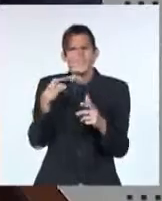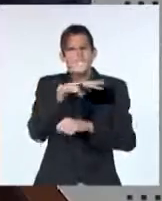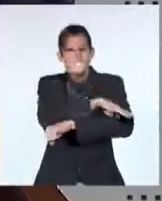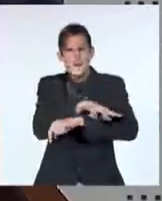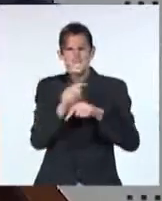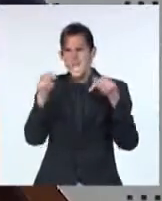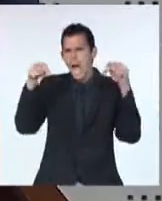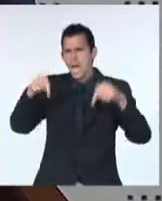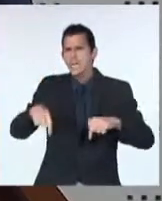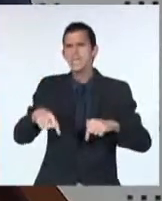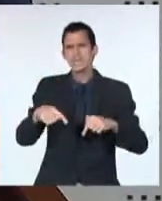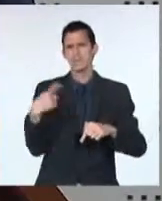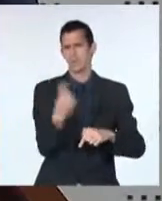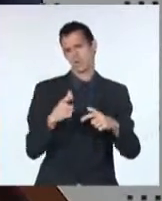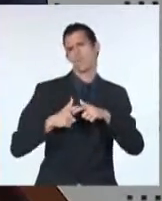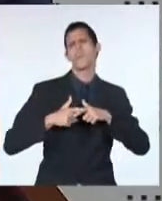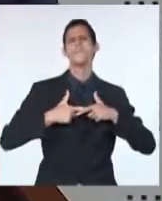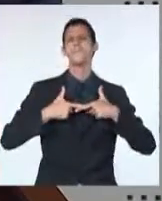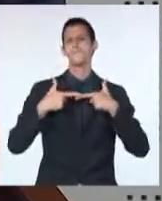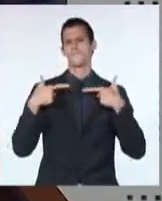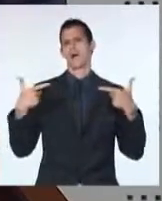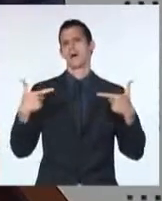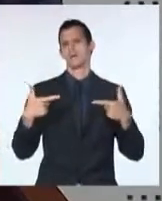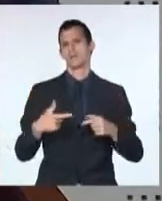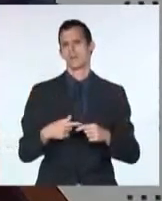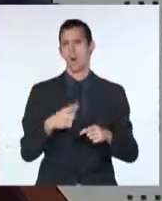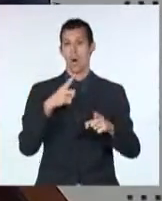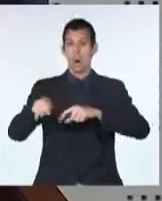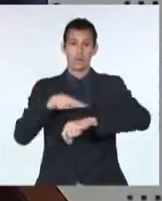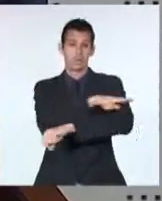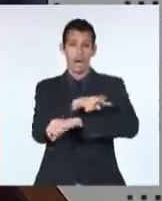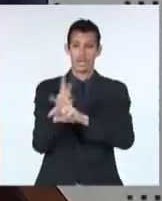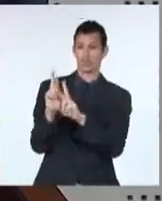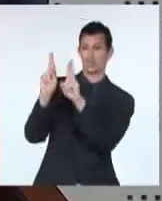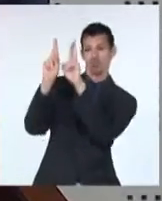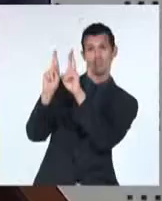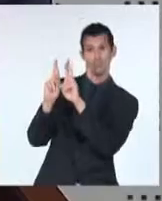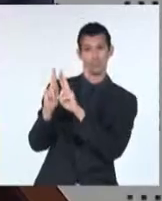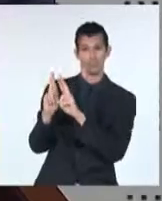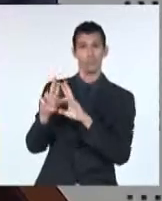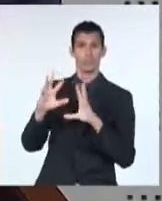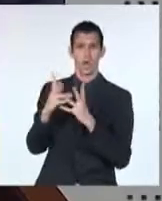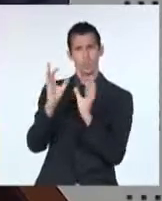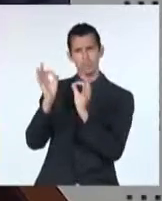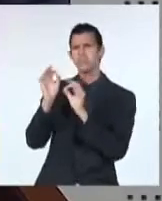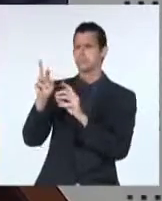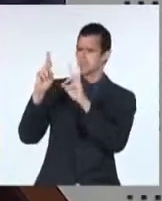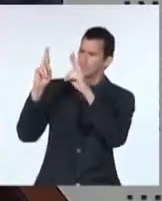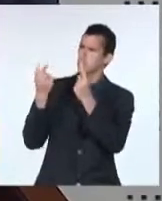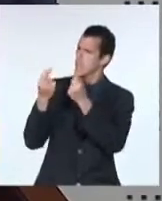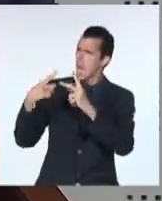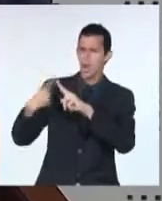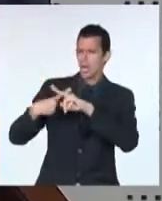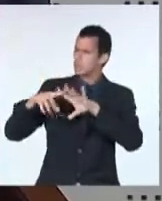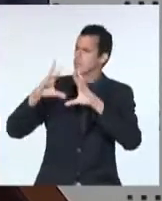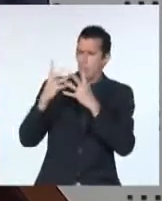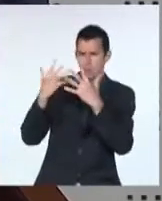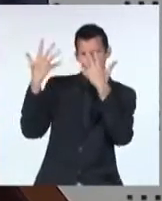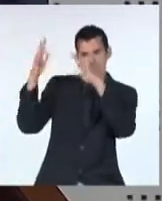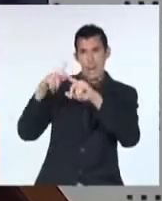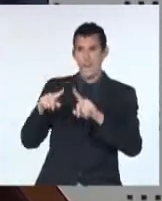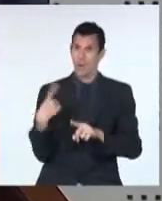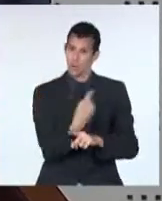en el clima de solidaridad y cooperación que hace posible todavía la misión colectiva. El Grupo